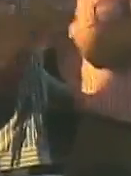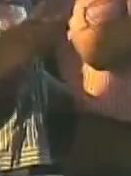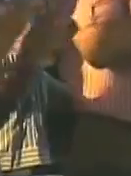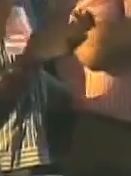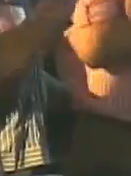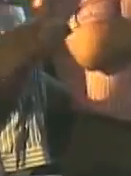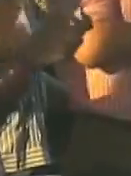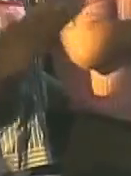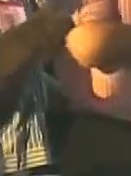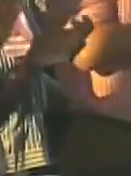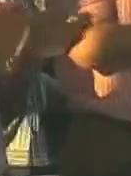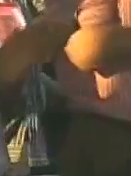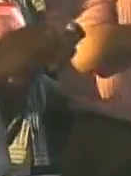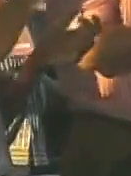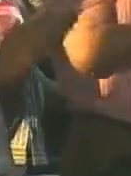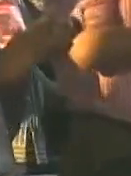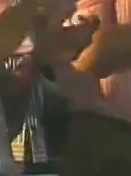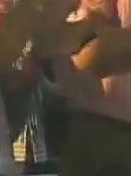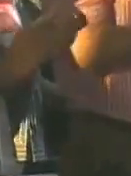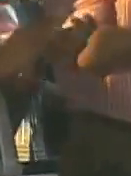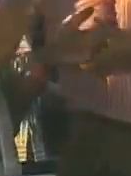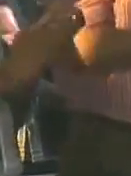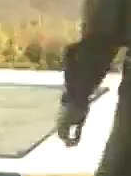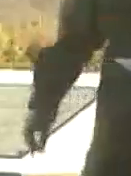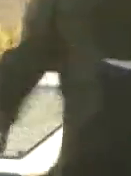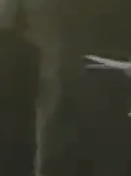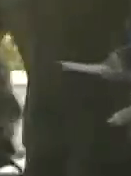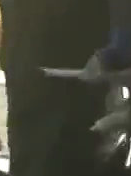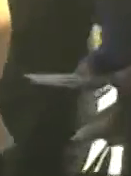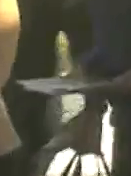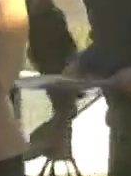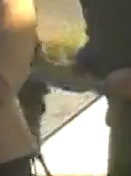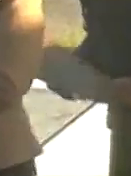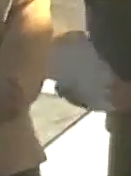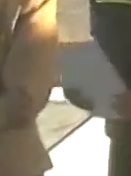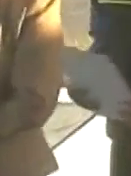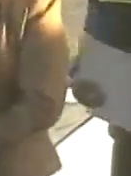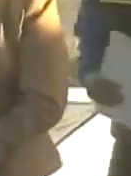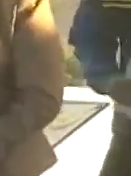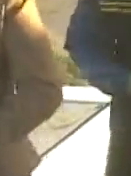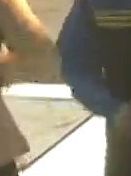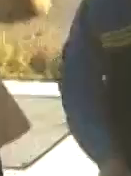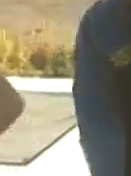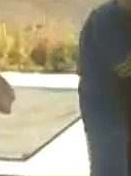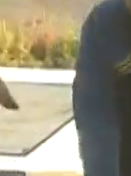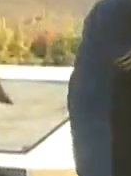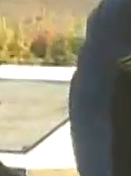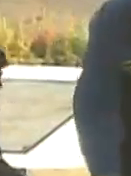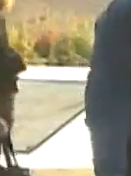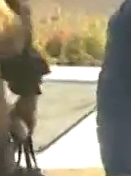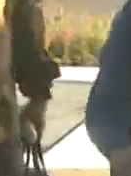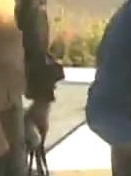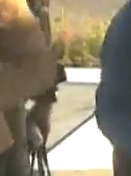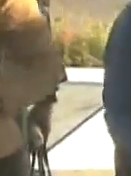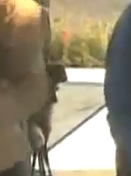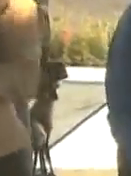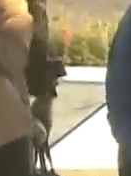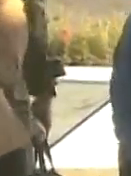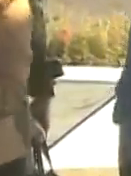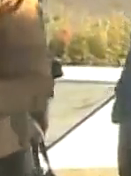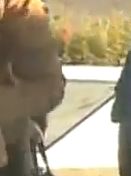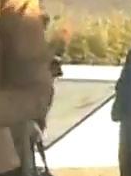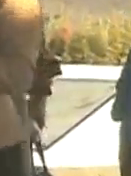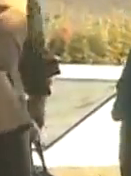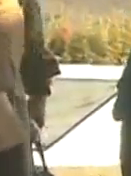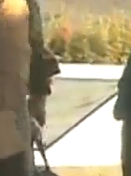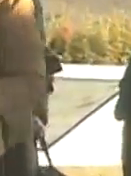Algunos de los ejes temáticos del Congreso fueron de Bolívar a Chávez, pensamiento y doctrina bolivariana, bicentenario de la